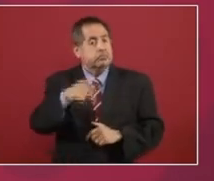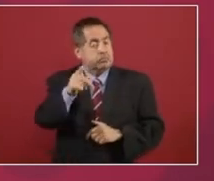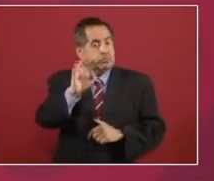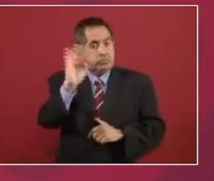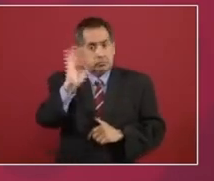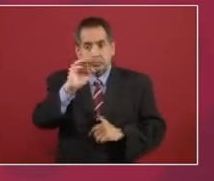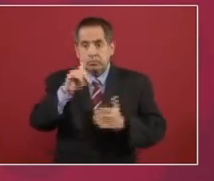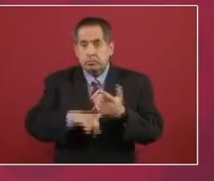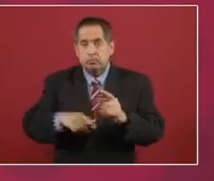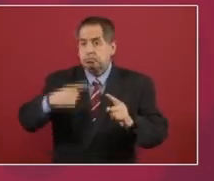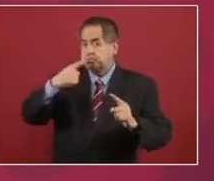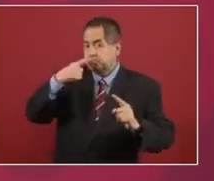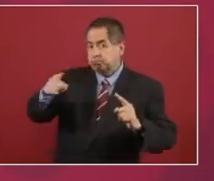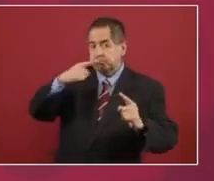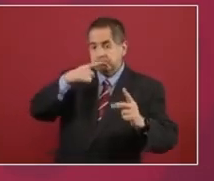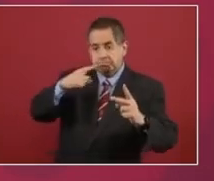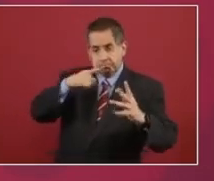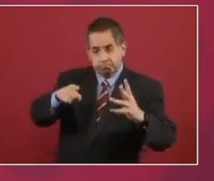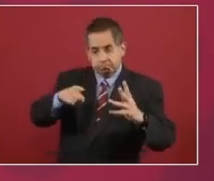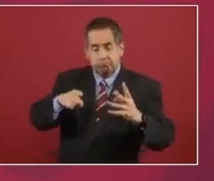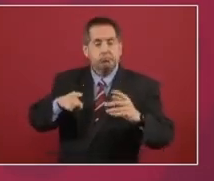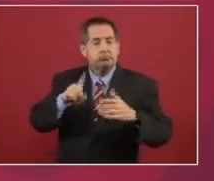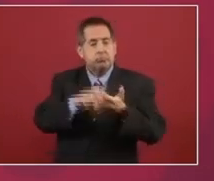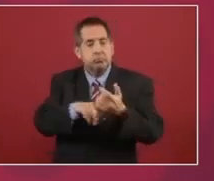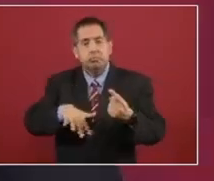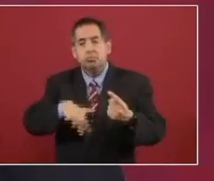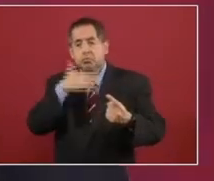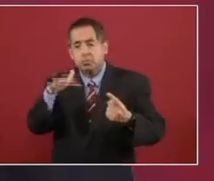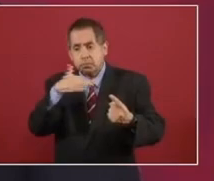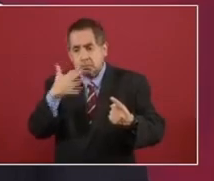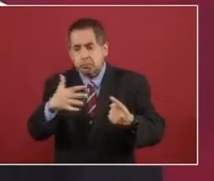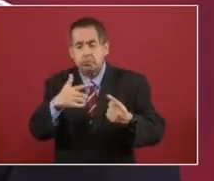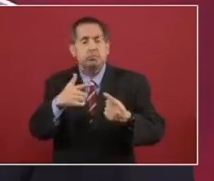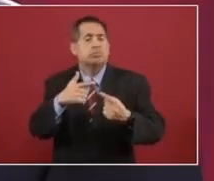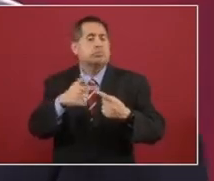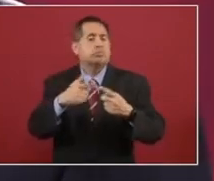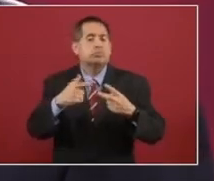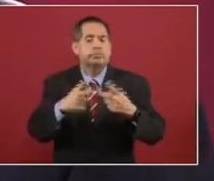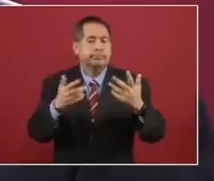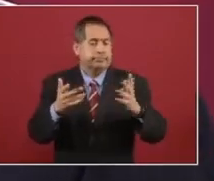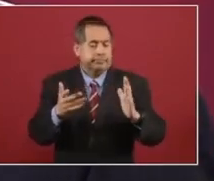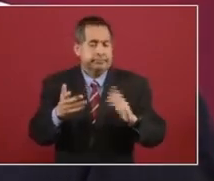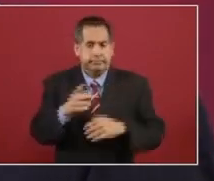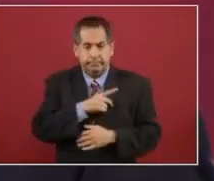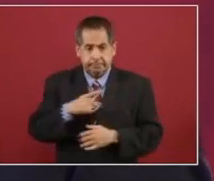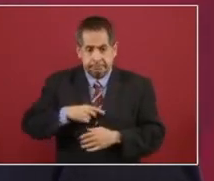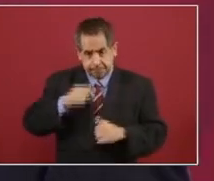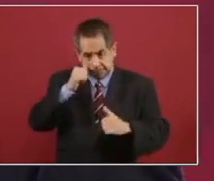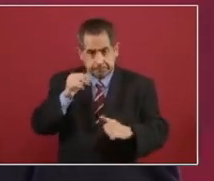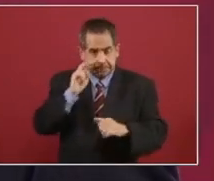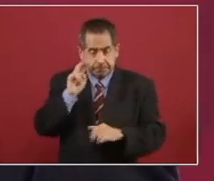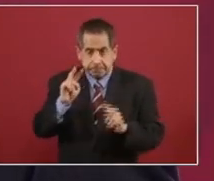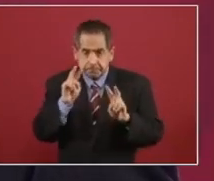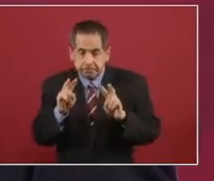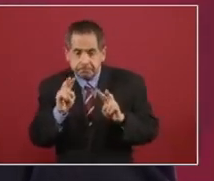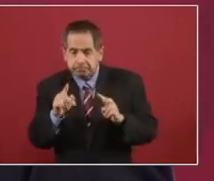existen denuncias de corrupción, pues tienen que